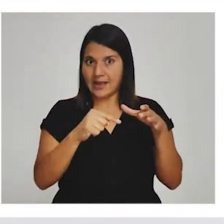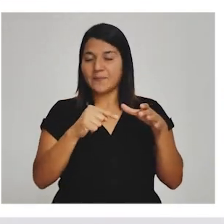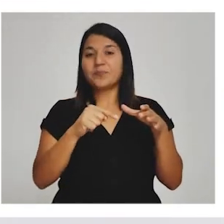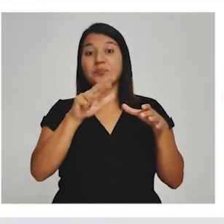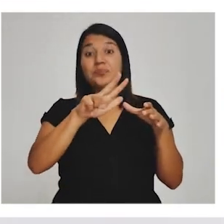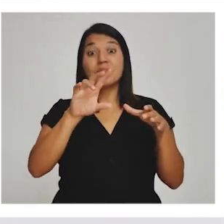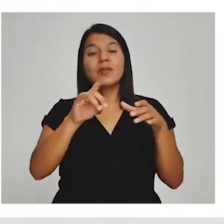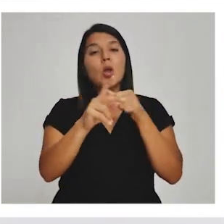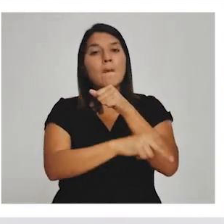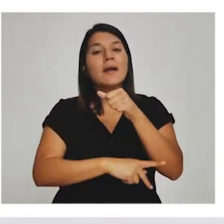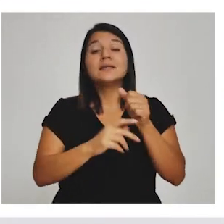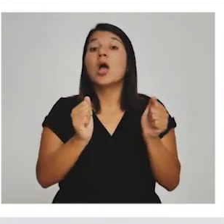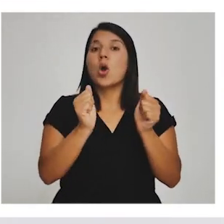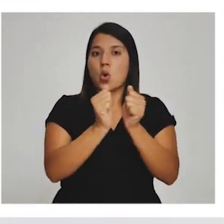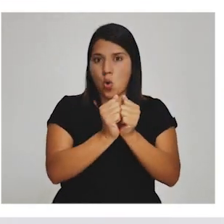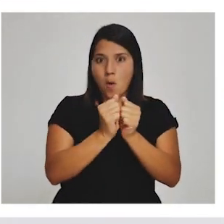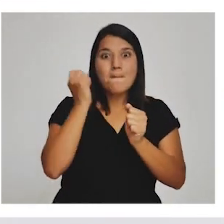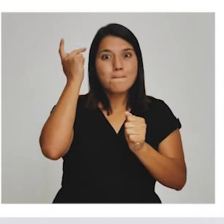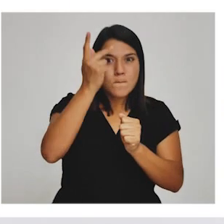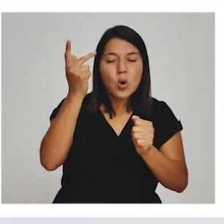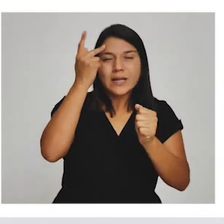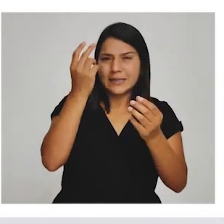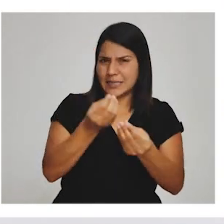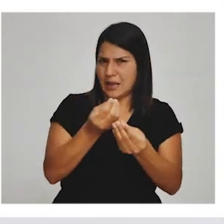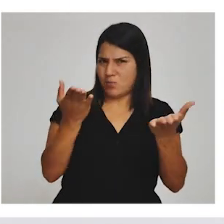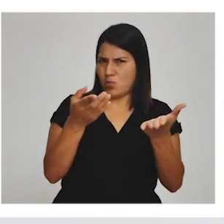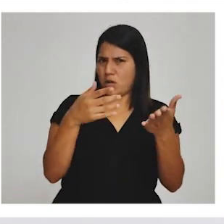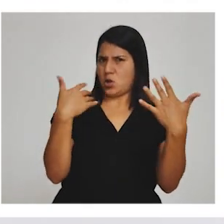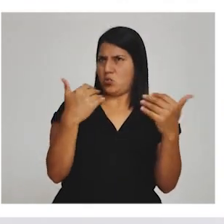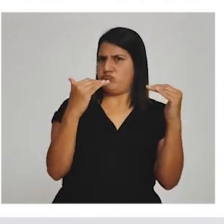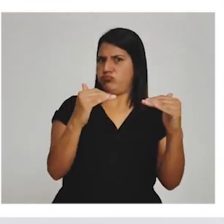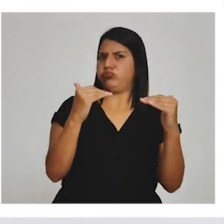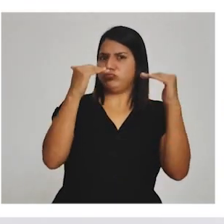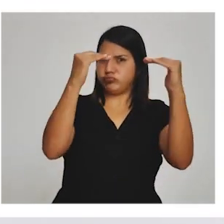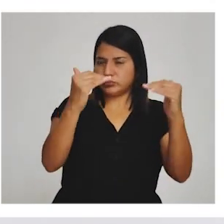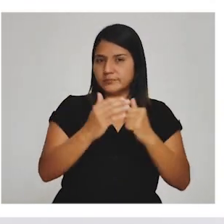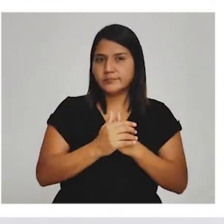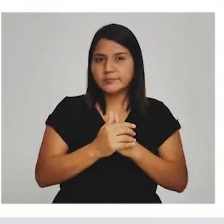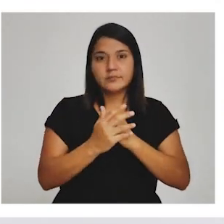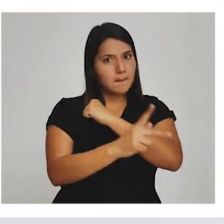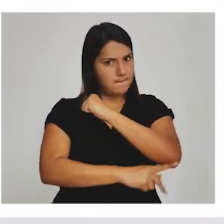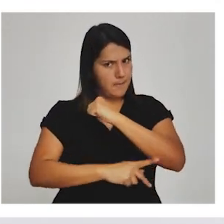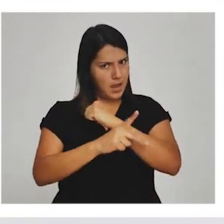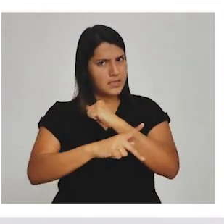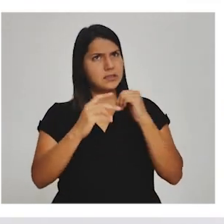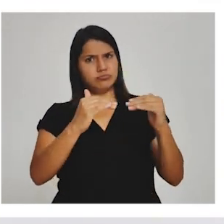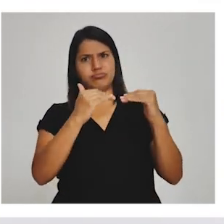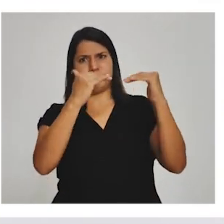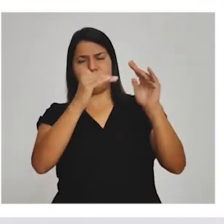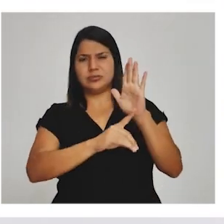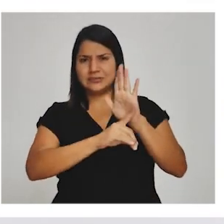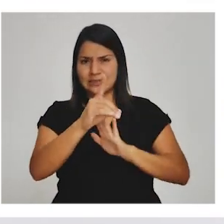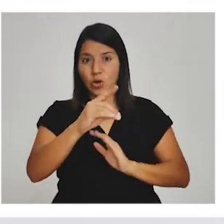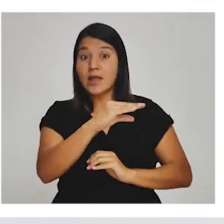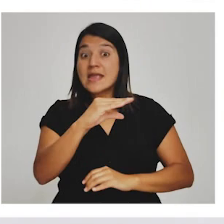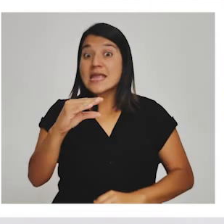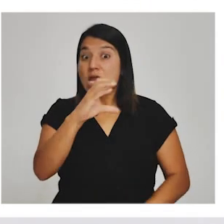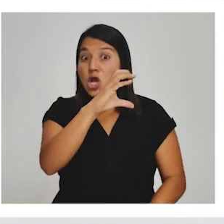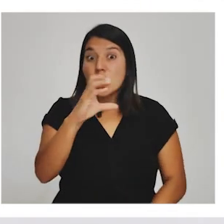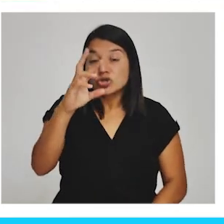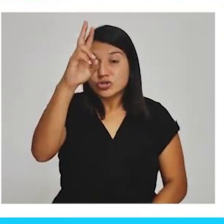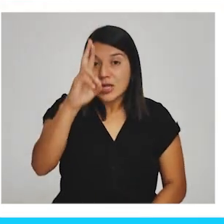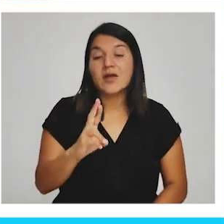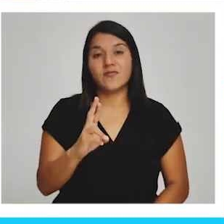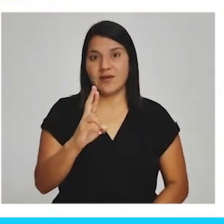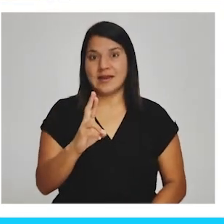con políticas públicas de alta calidad, países de alto desarrollo, y Costa Rica es el que más va a crecer